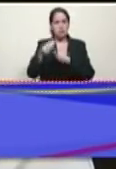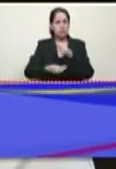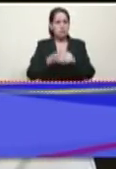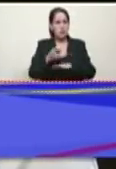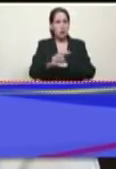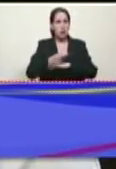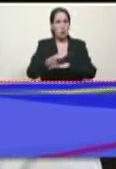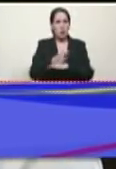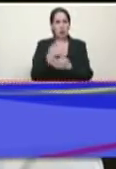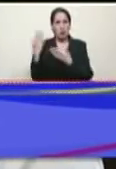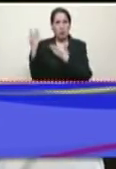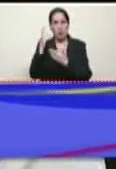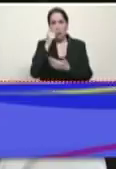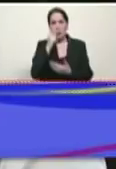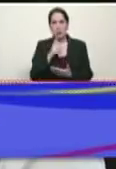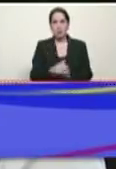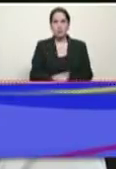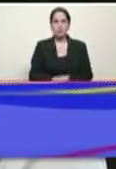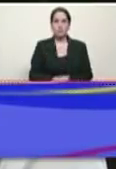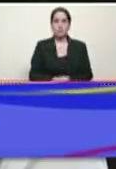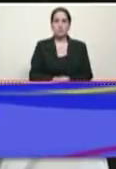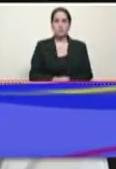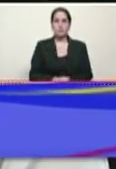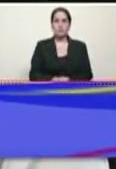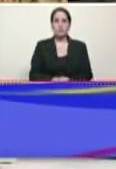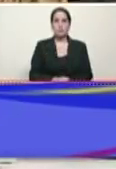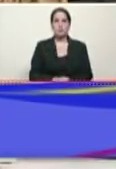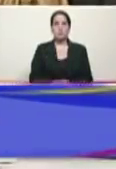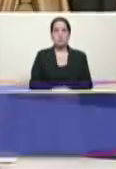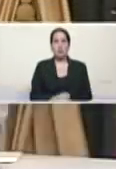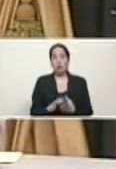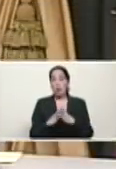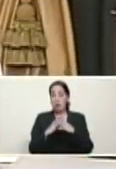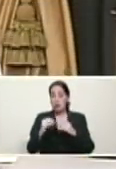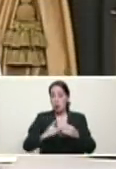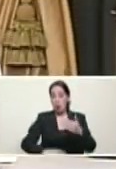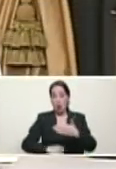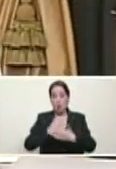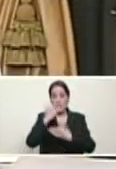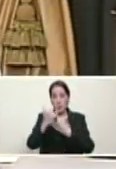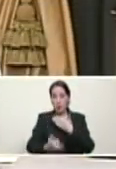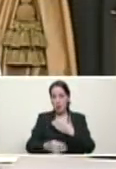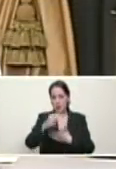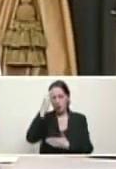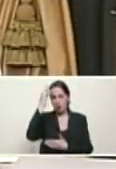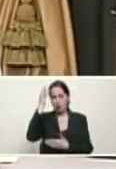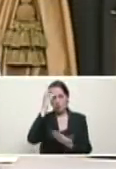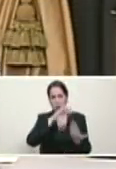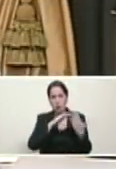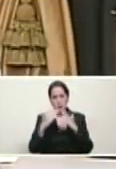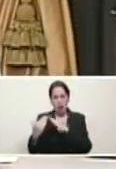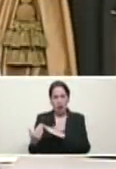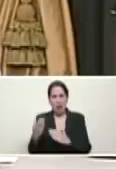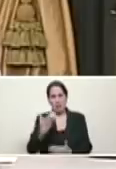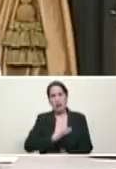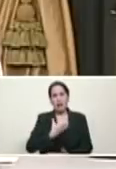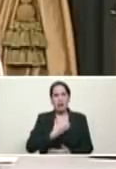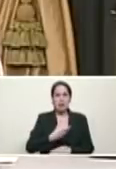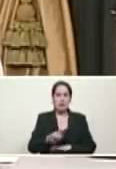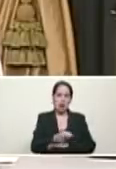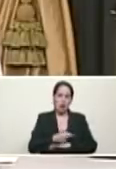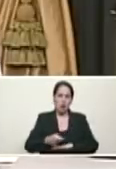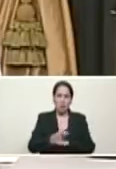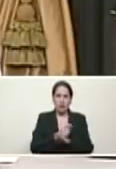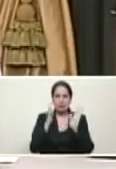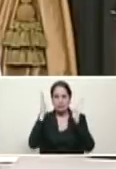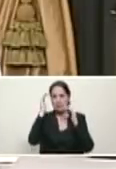compañero Guy Bernáez, que lleva, bueno, todos los proyectos de consejos comunales, de alcaldías, de gobernaciones,